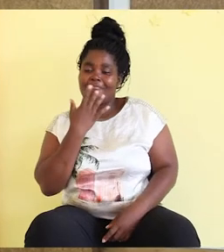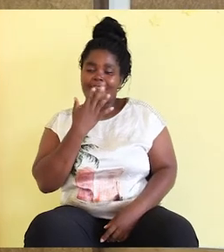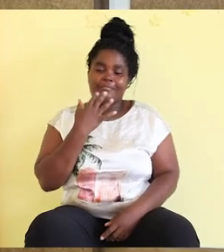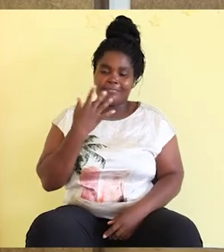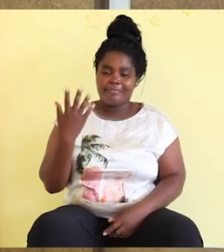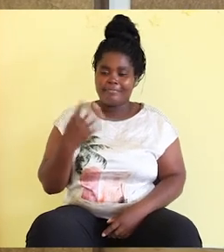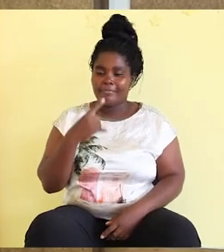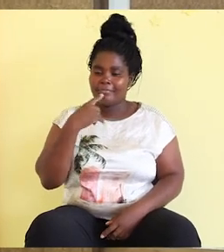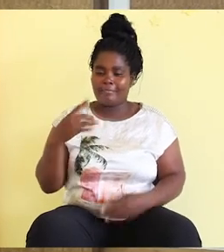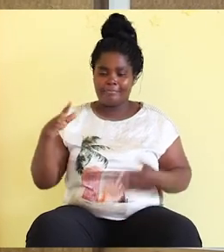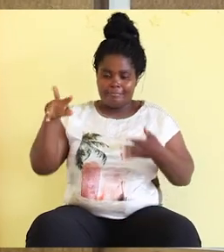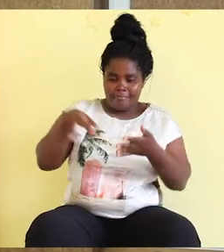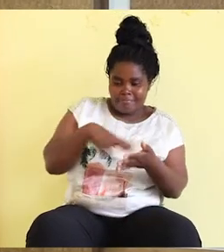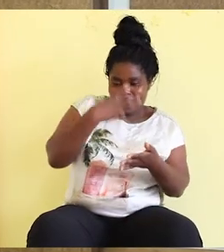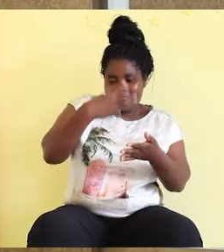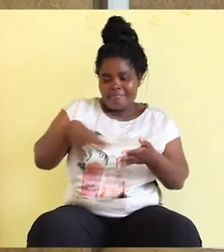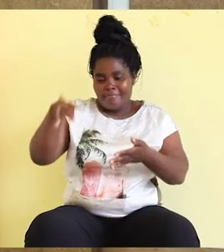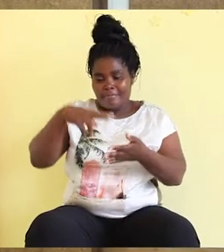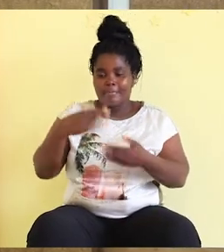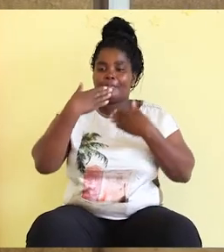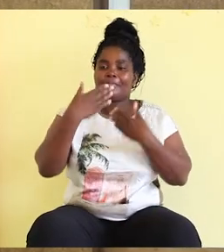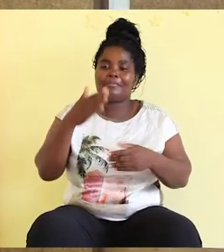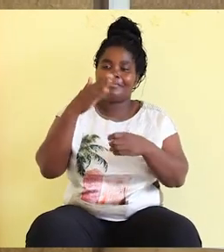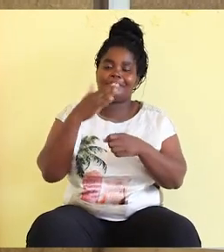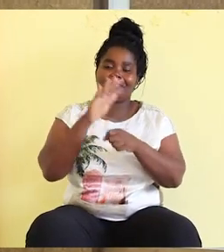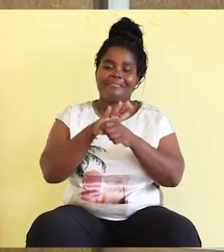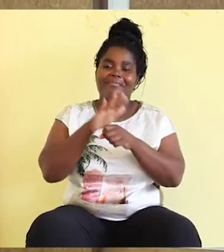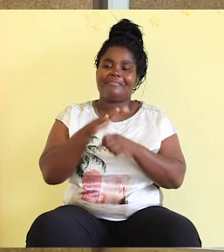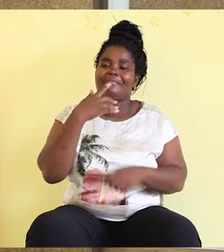y se puso a bailar. Muchas